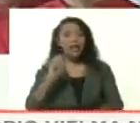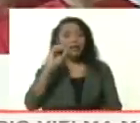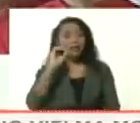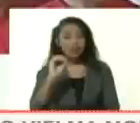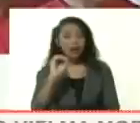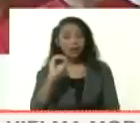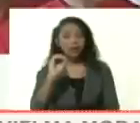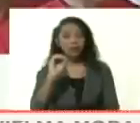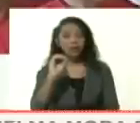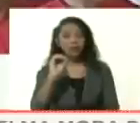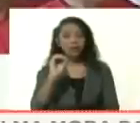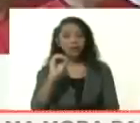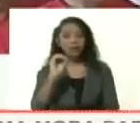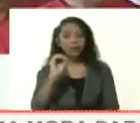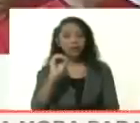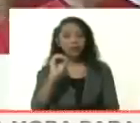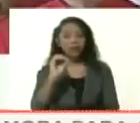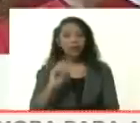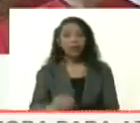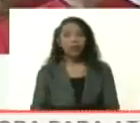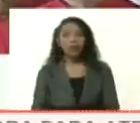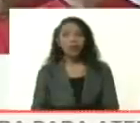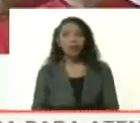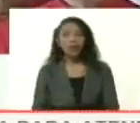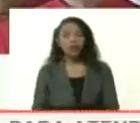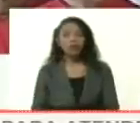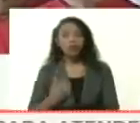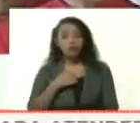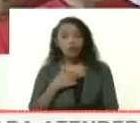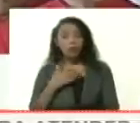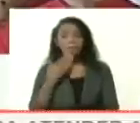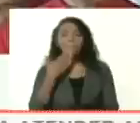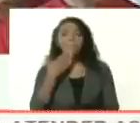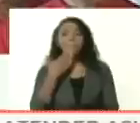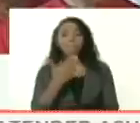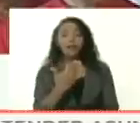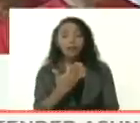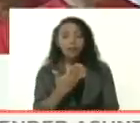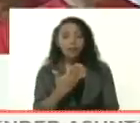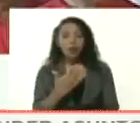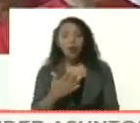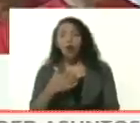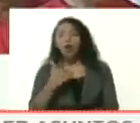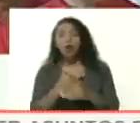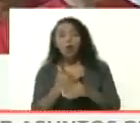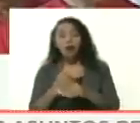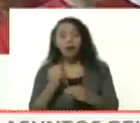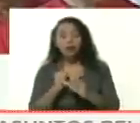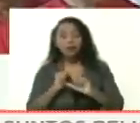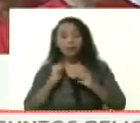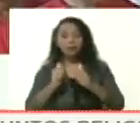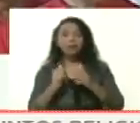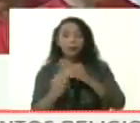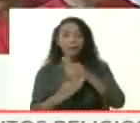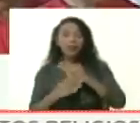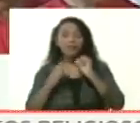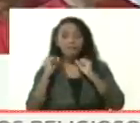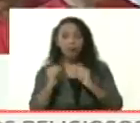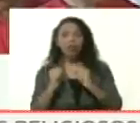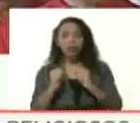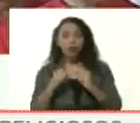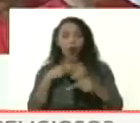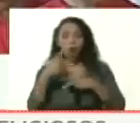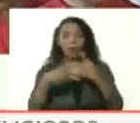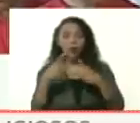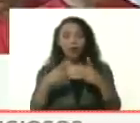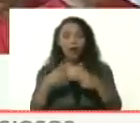arrancar, nos está permitiendo a nosotros arrancar con base sólida. Cuando, te lo voy a poner un ejemplo con lo político. Cuando